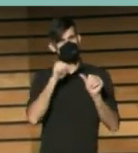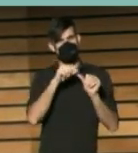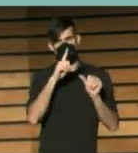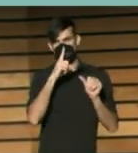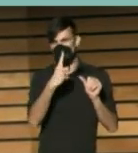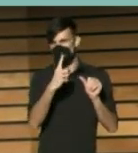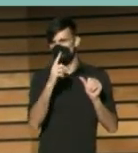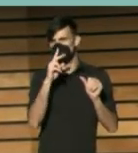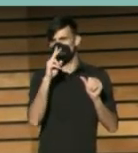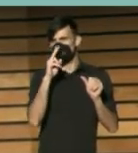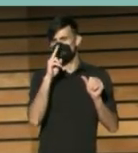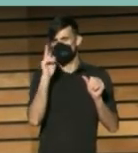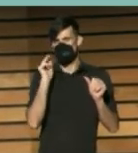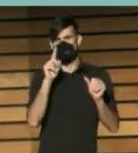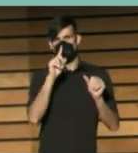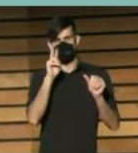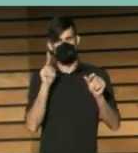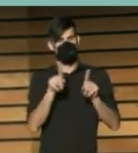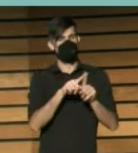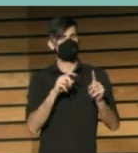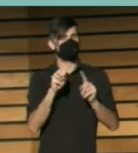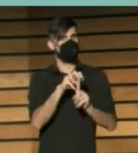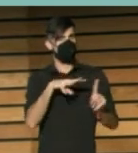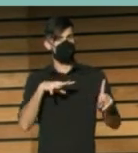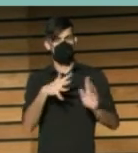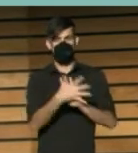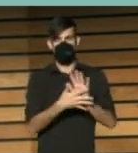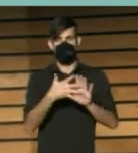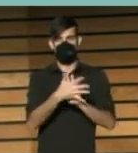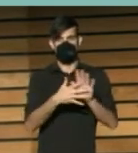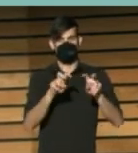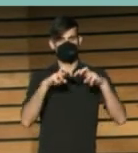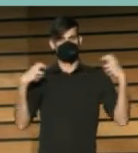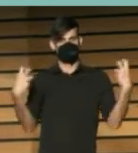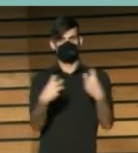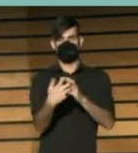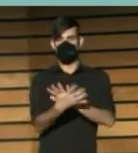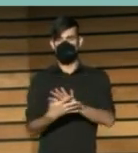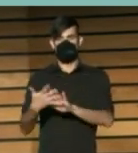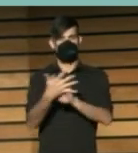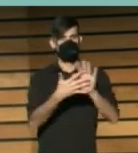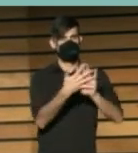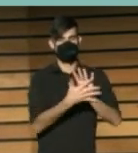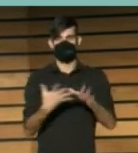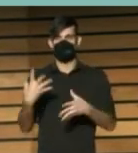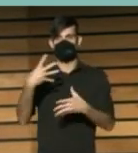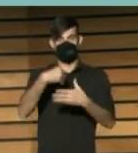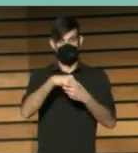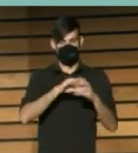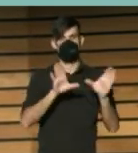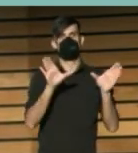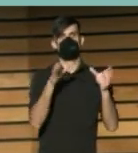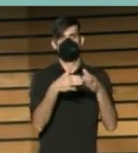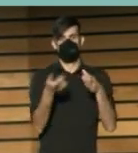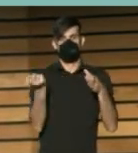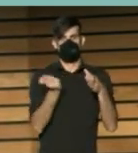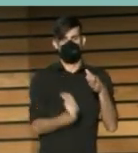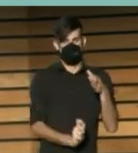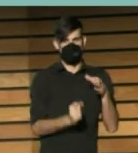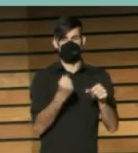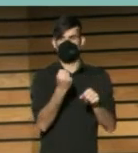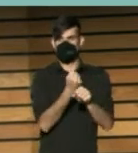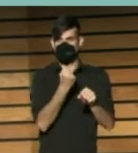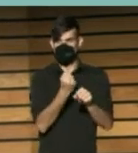en el foro de un organismo abierto, que es una mesa del libro. Dentro de ella hay un grupo de trabajo, por supuesto, de fomento